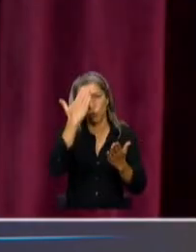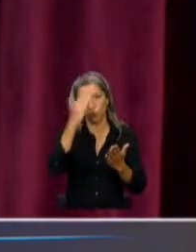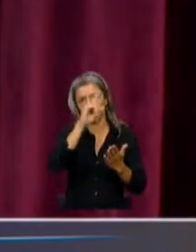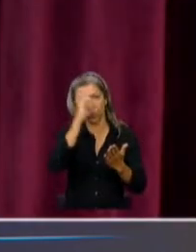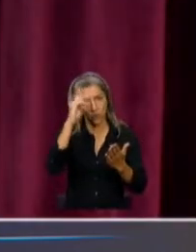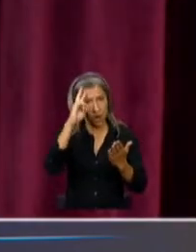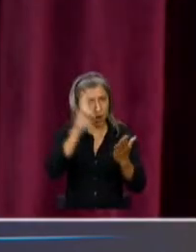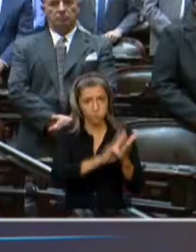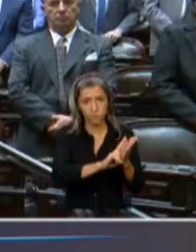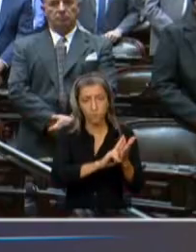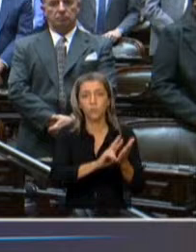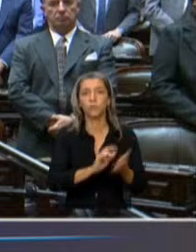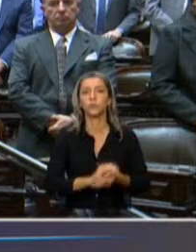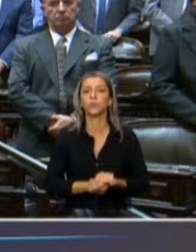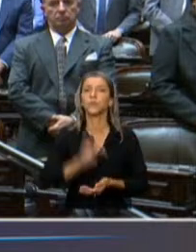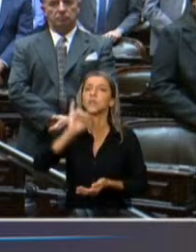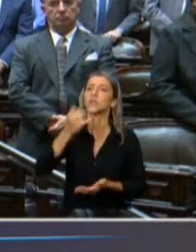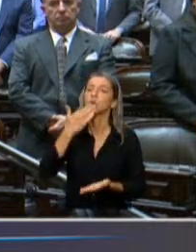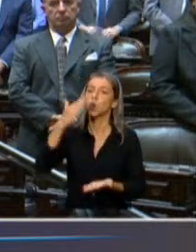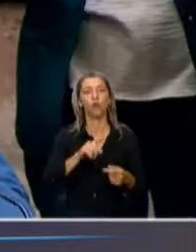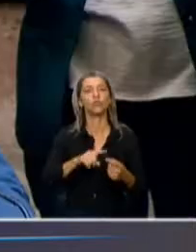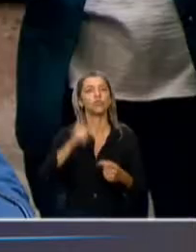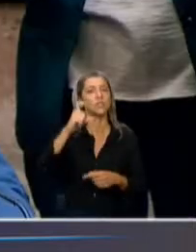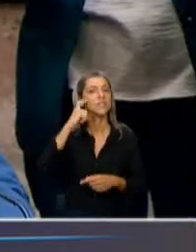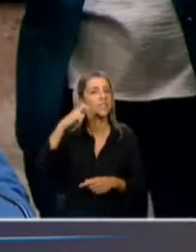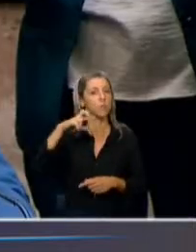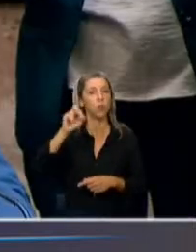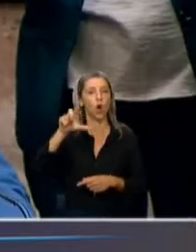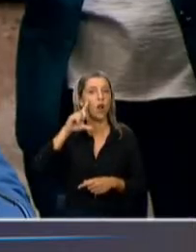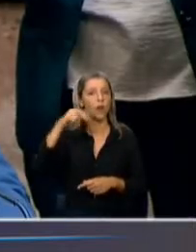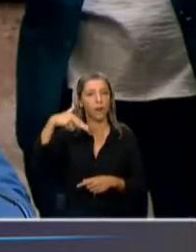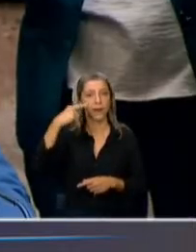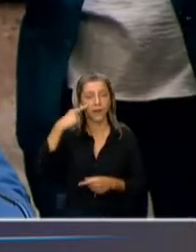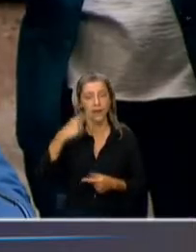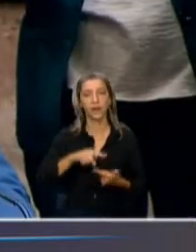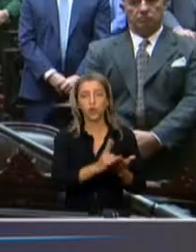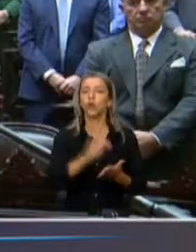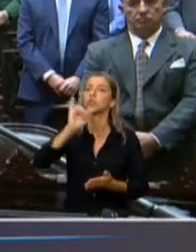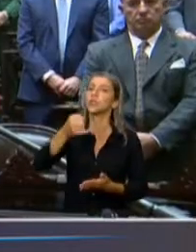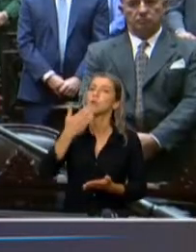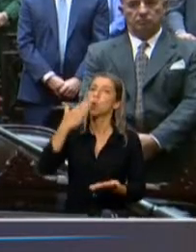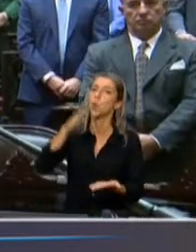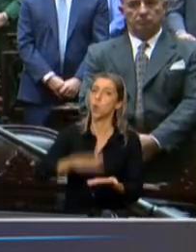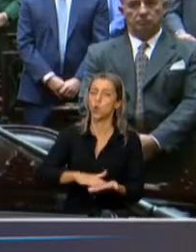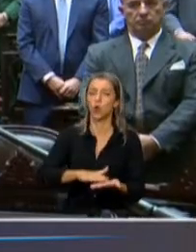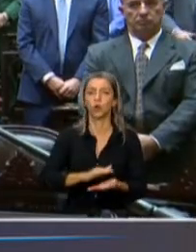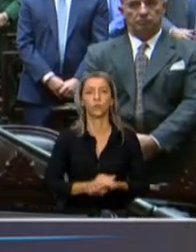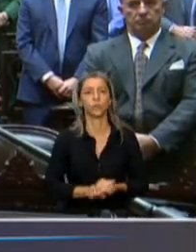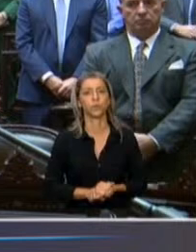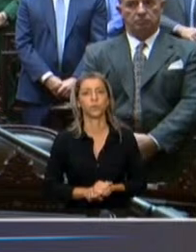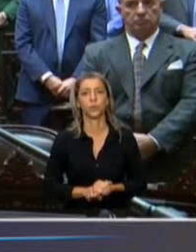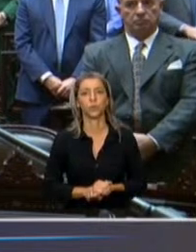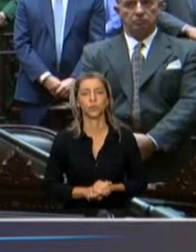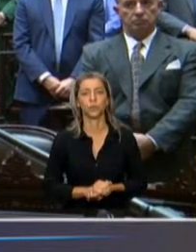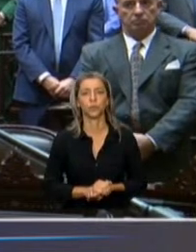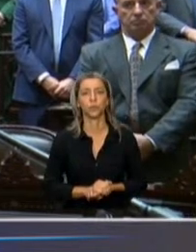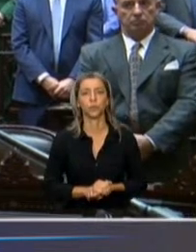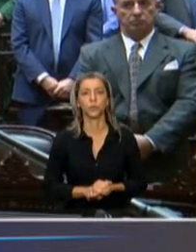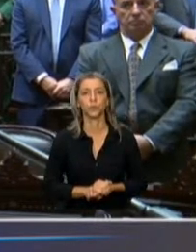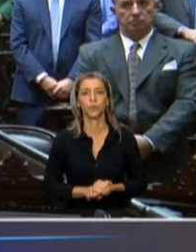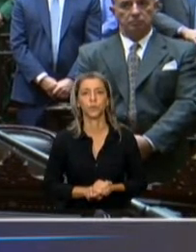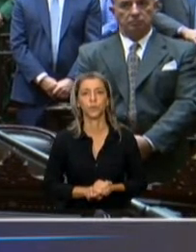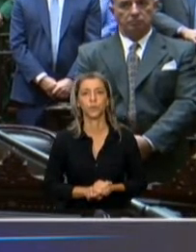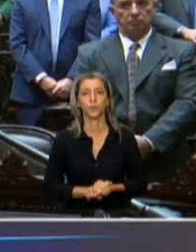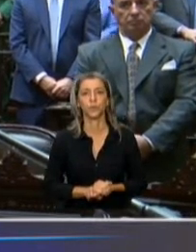que más interlocución está teniendo con el futuro gobierno de Javier Milei, luego de un proceso en donde ha habido un